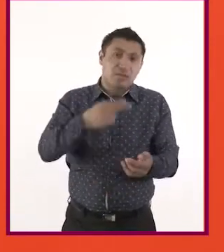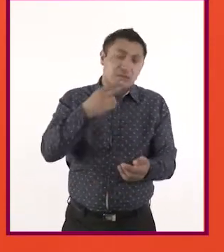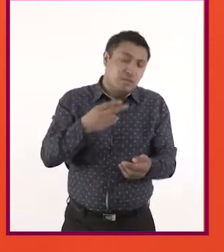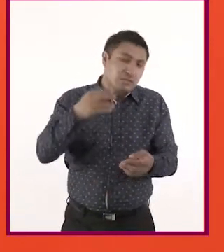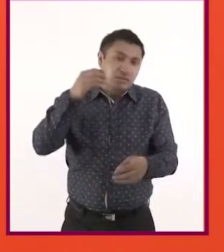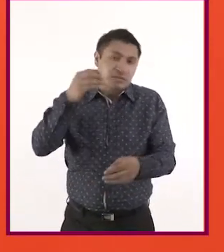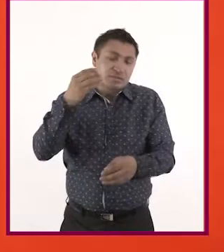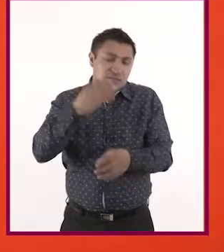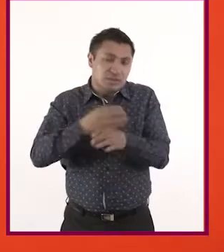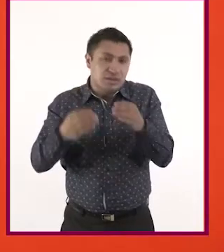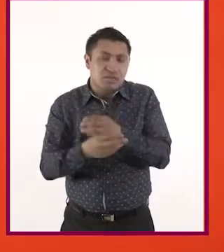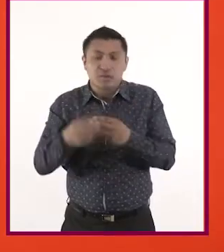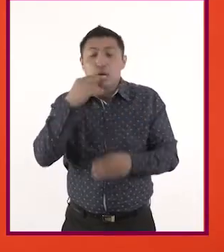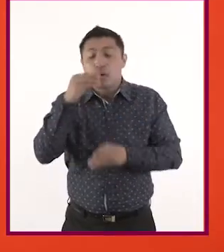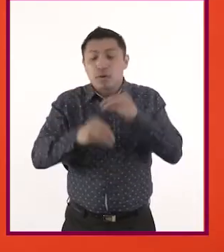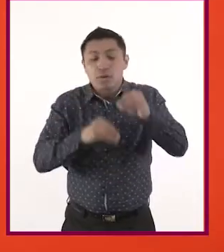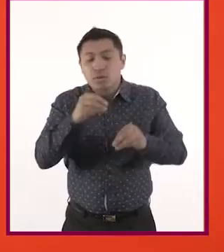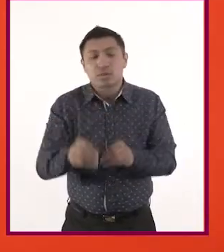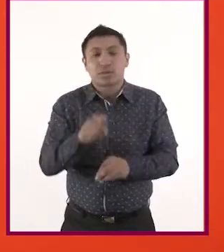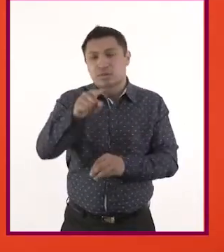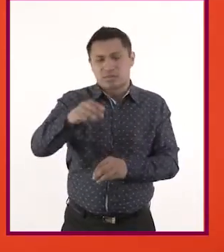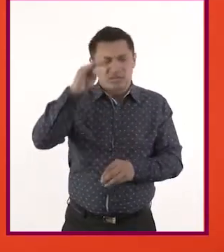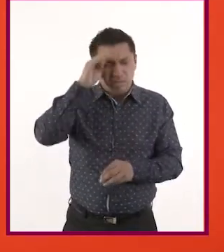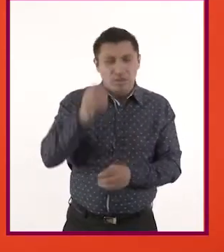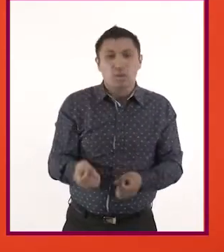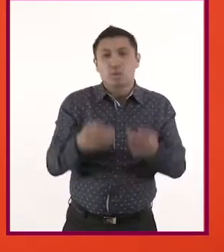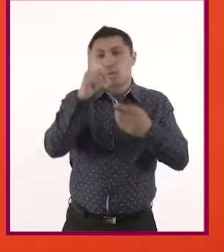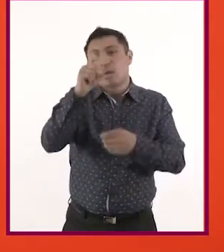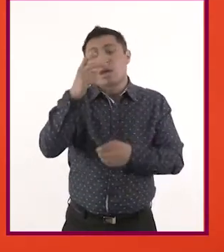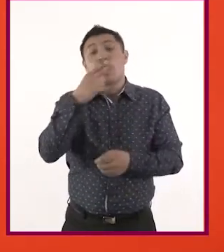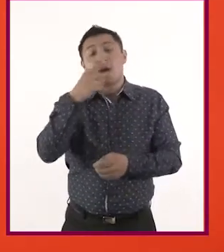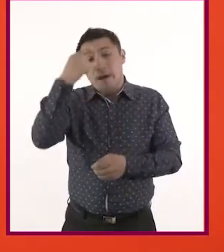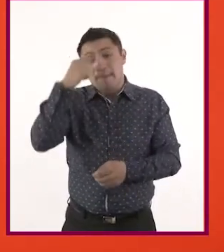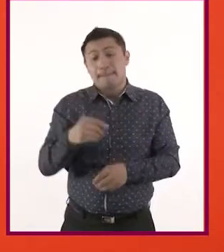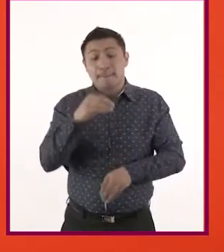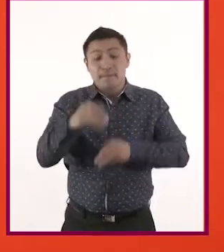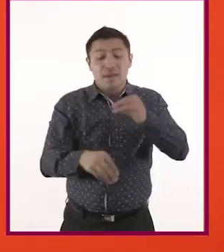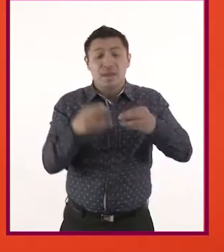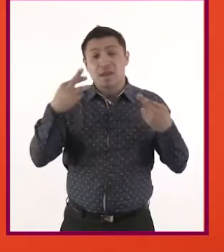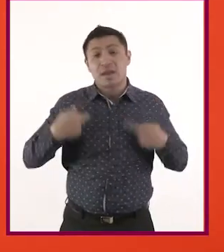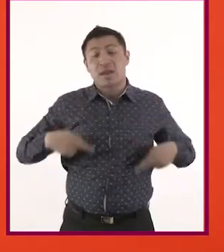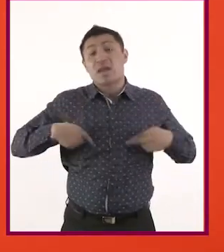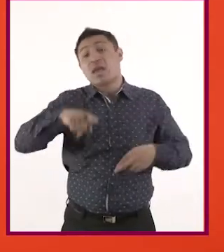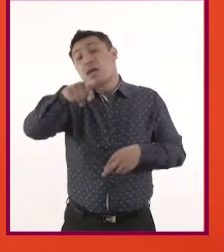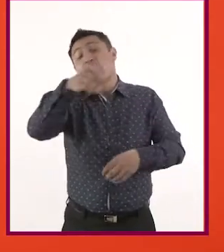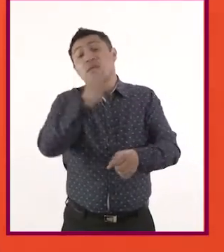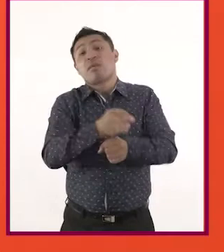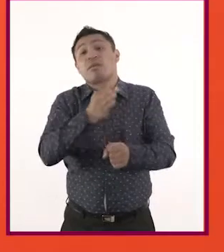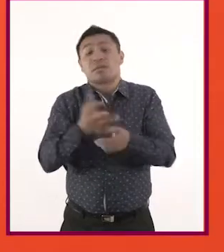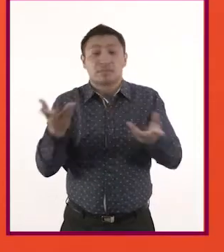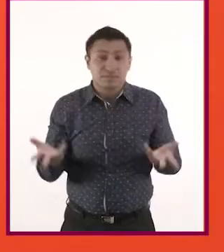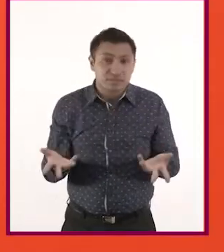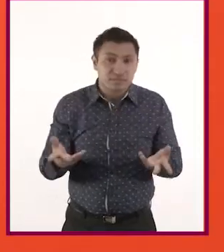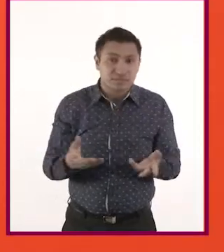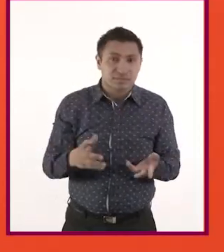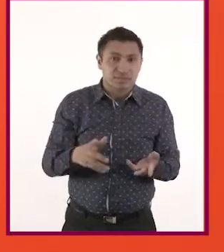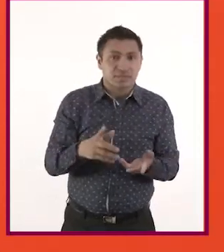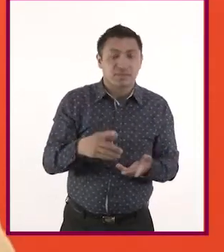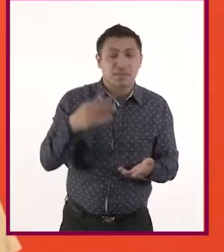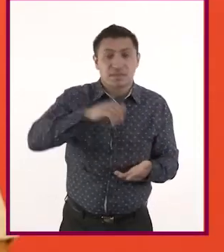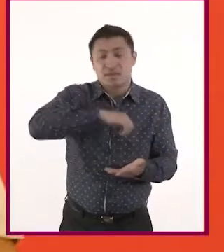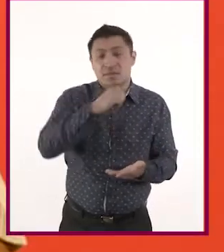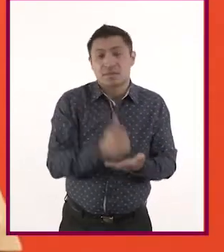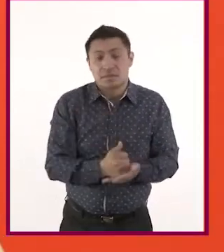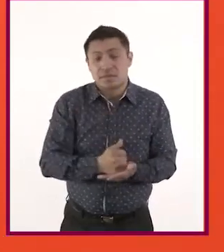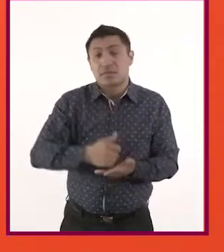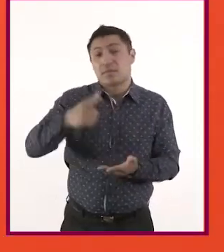servicios que consumimos. ¿Te has preguntado cuánta agua se utilizó para elaborar la ropa que traes puesta? La huella hídrica es la